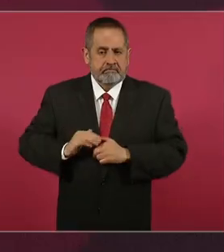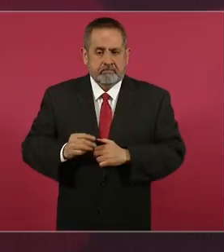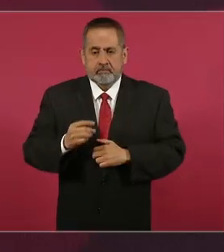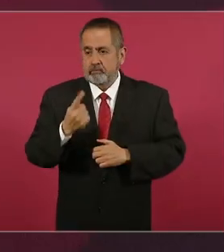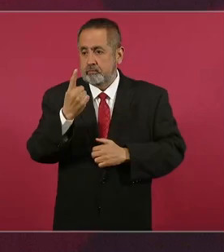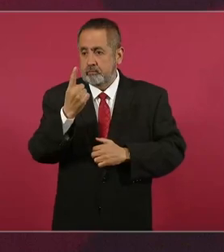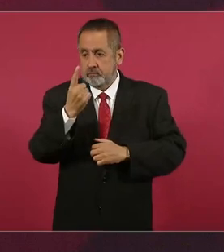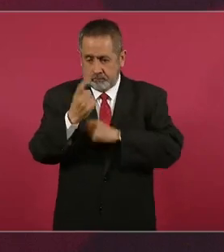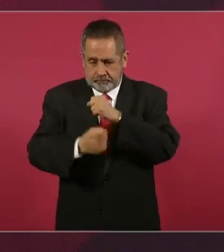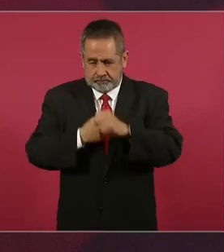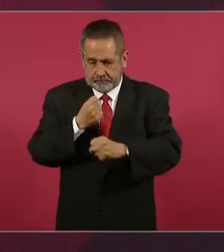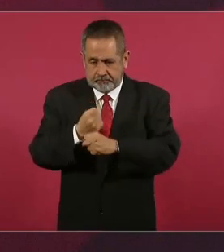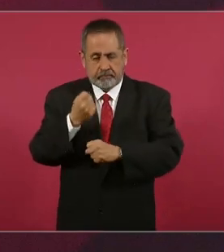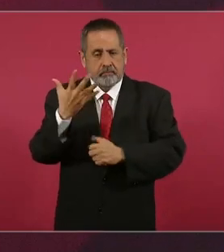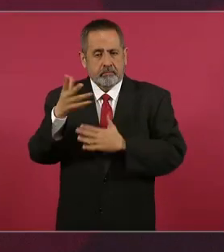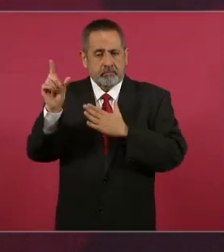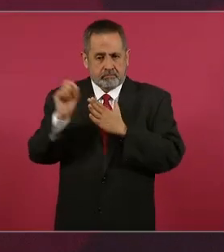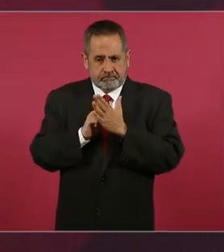cinco meses.